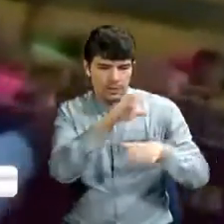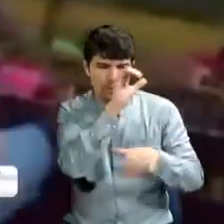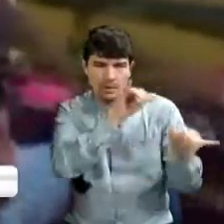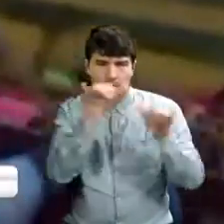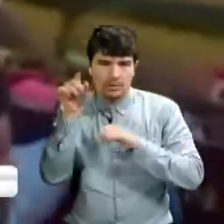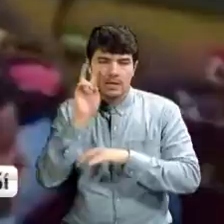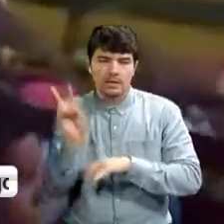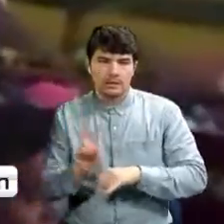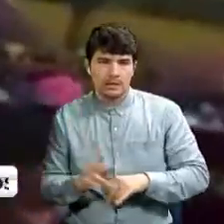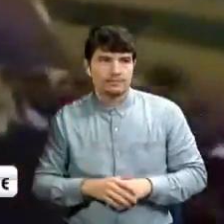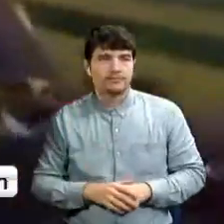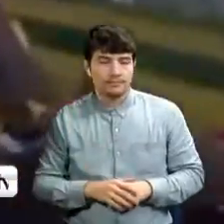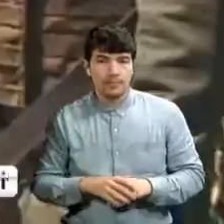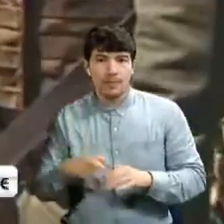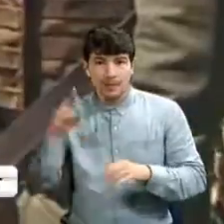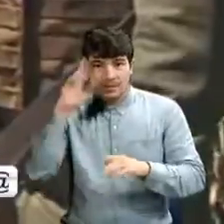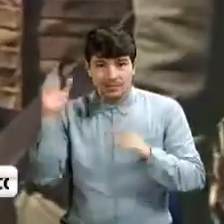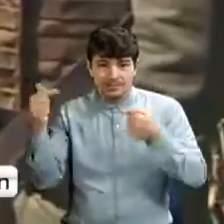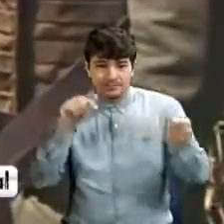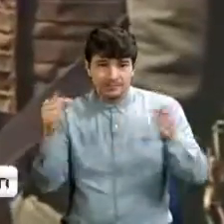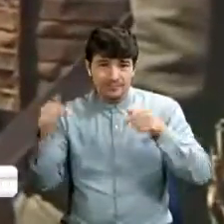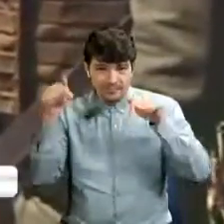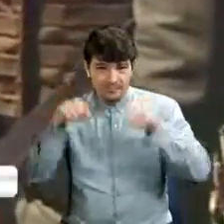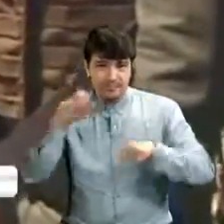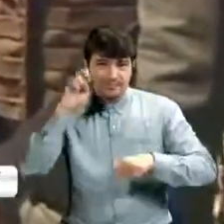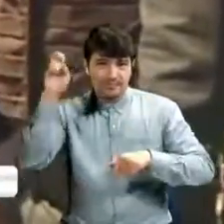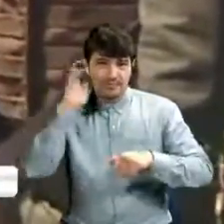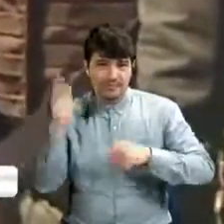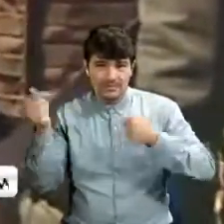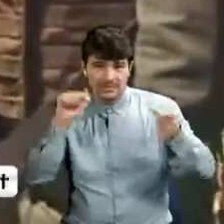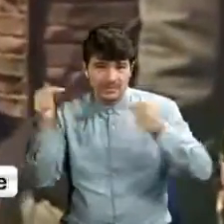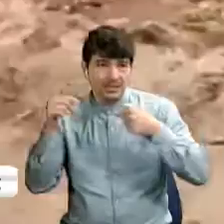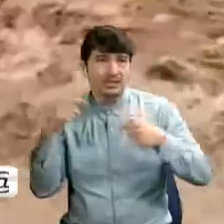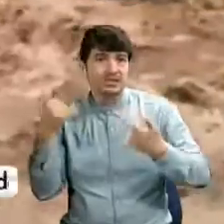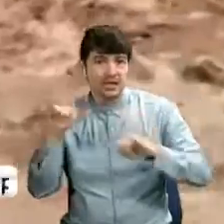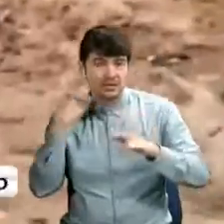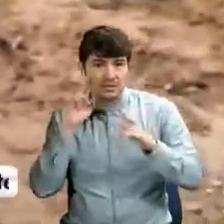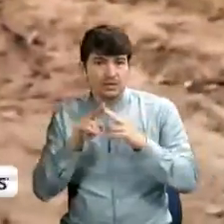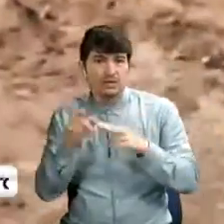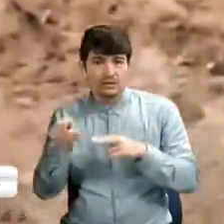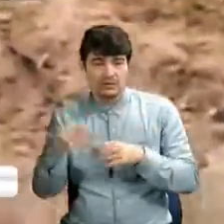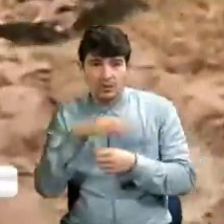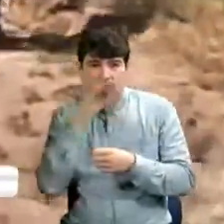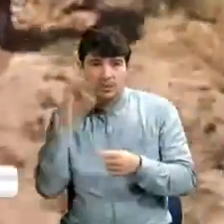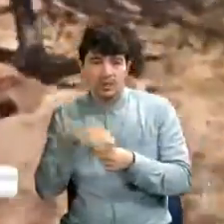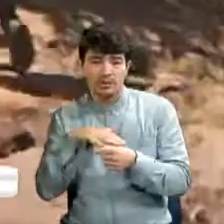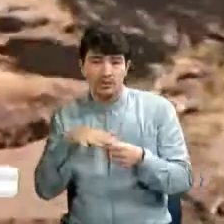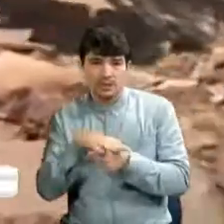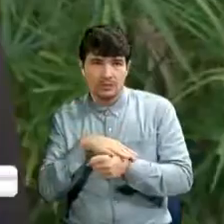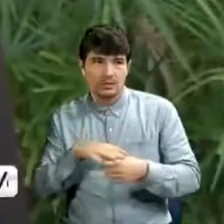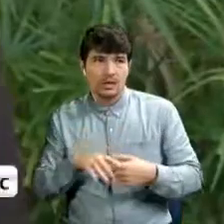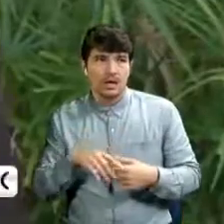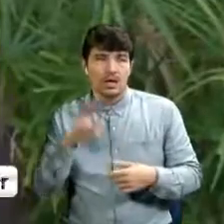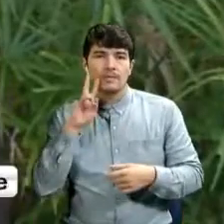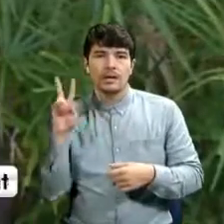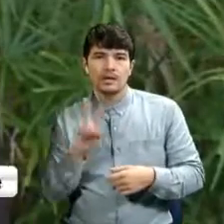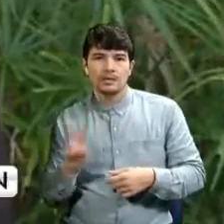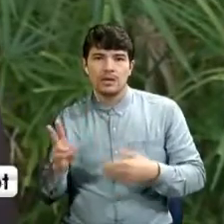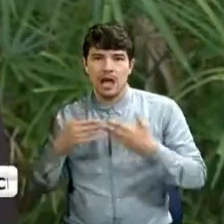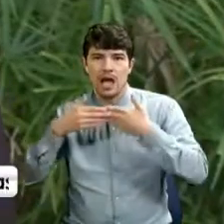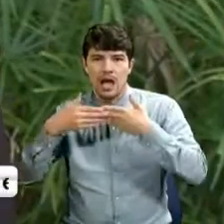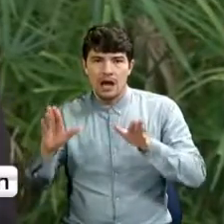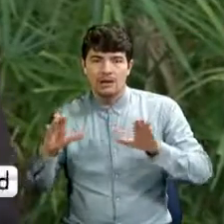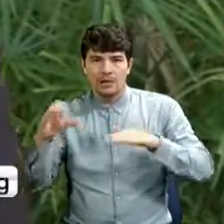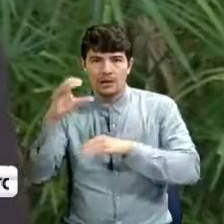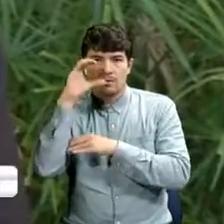zonas rurales del departamento de norte de santander también son bien conocidos por el precandidato del partido liberal venezuela le abrió la puerta a los